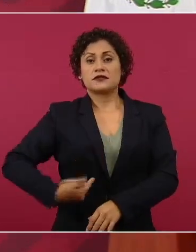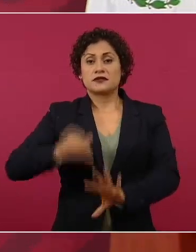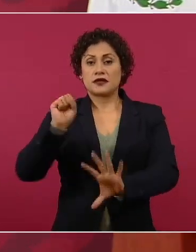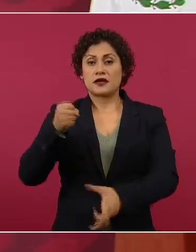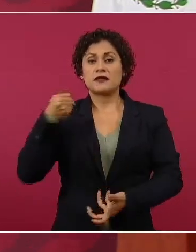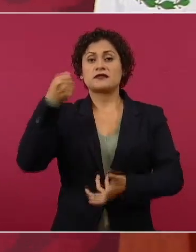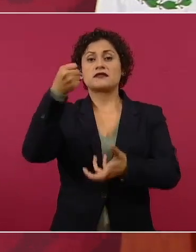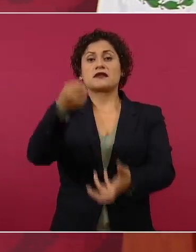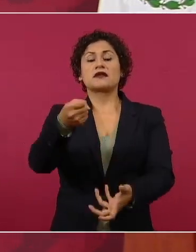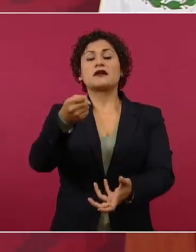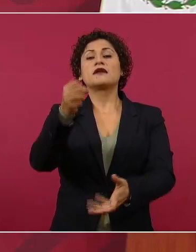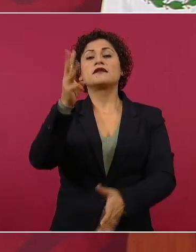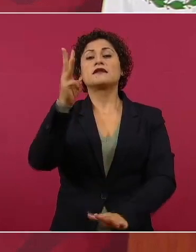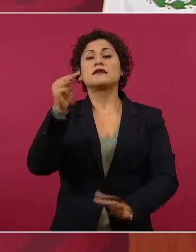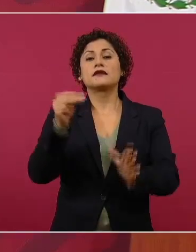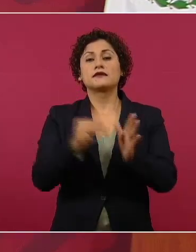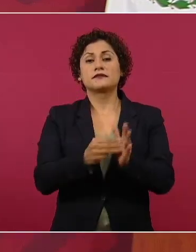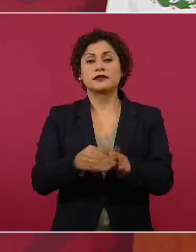de